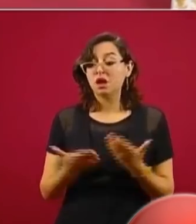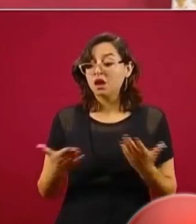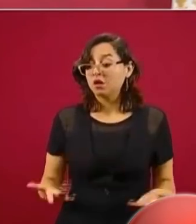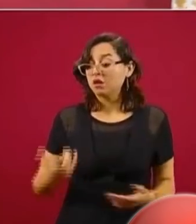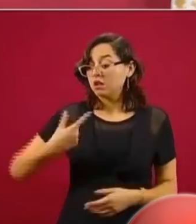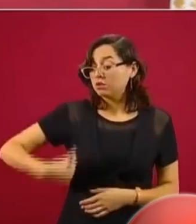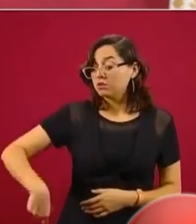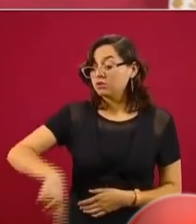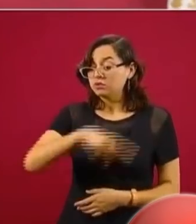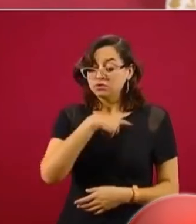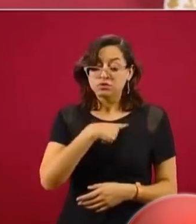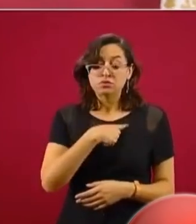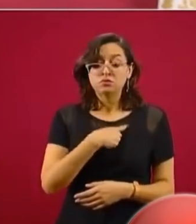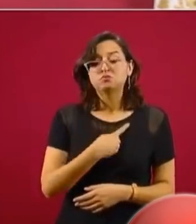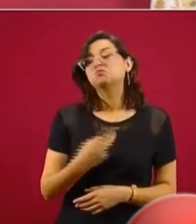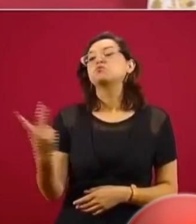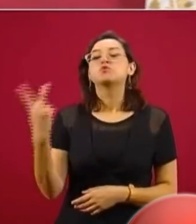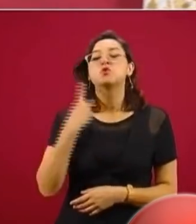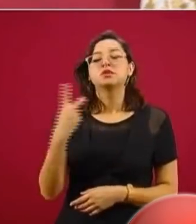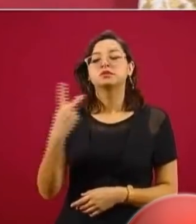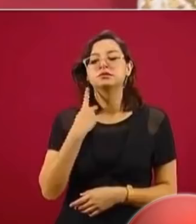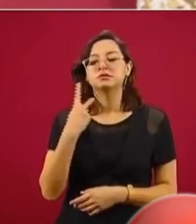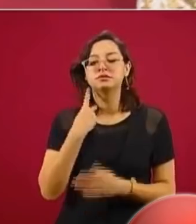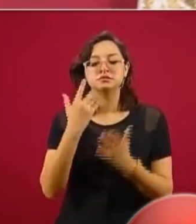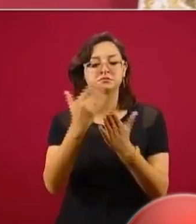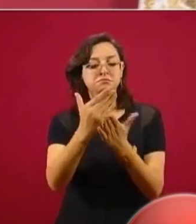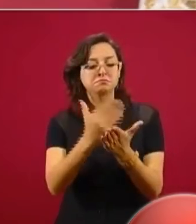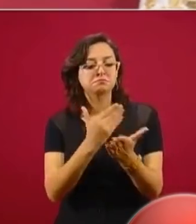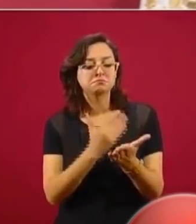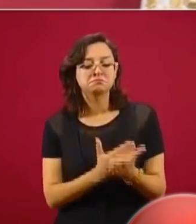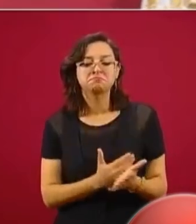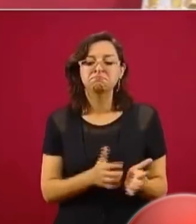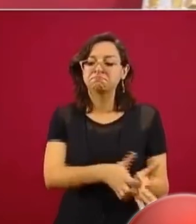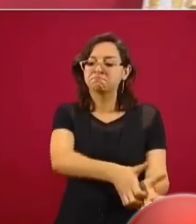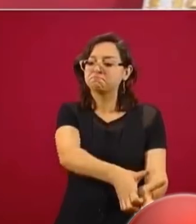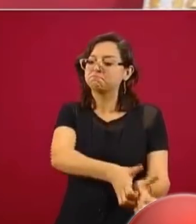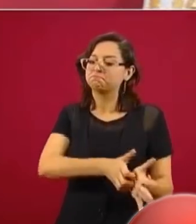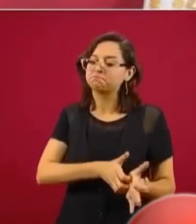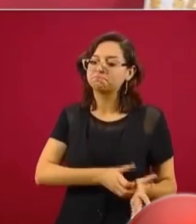aplicando una política de austeridad.